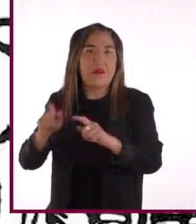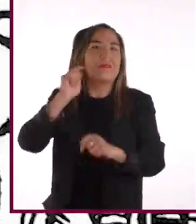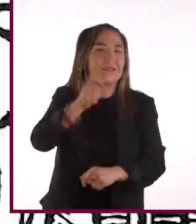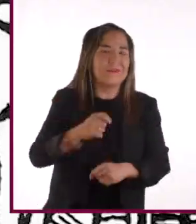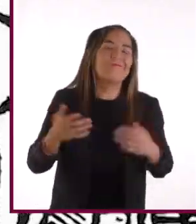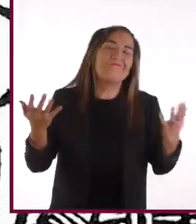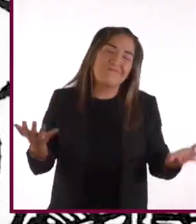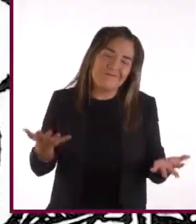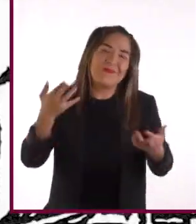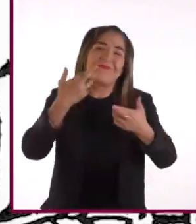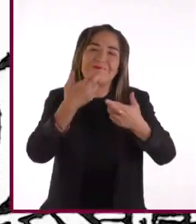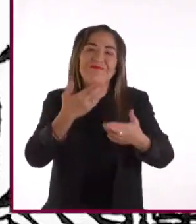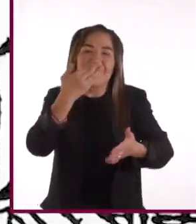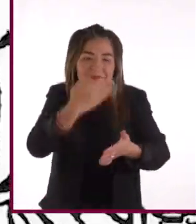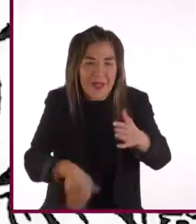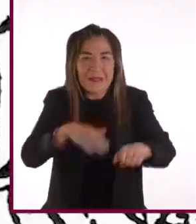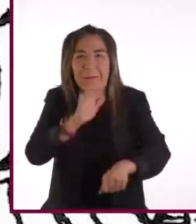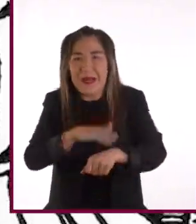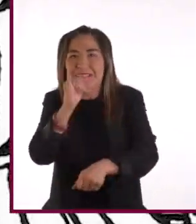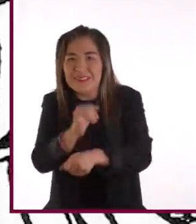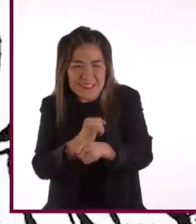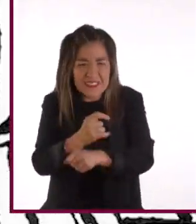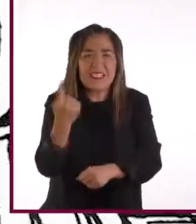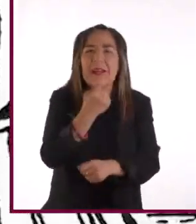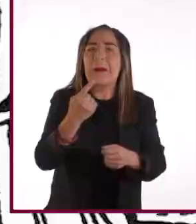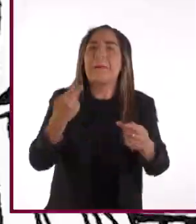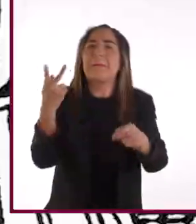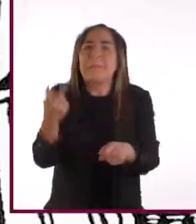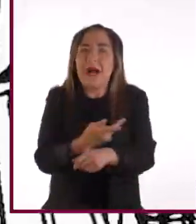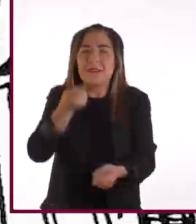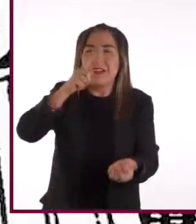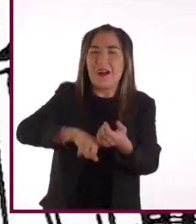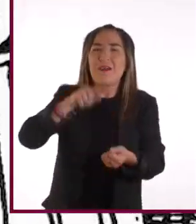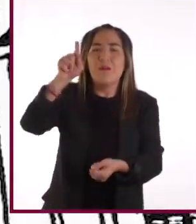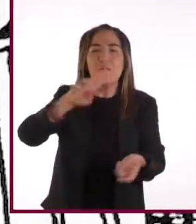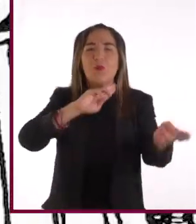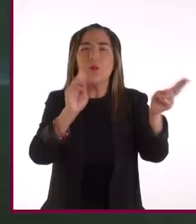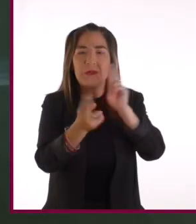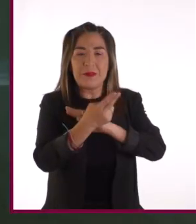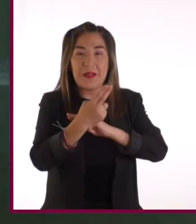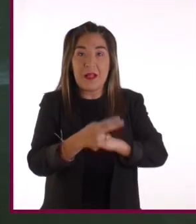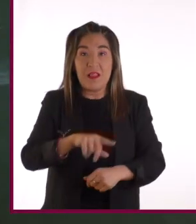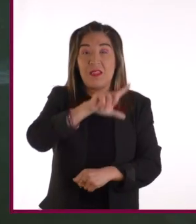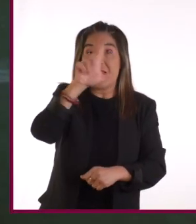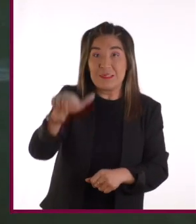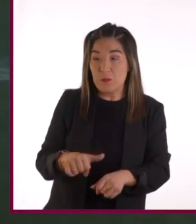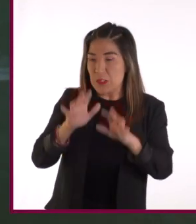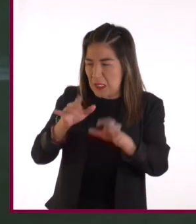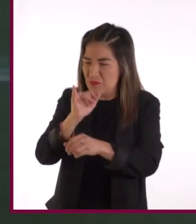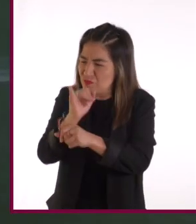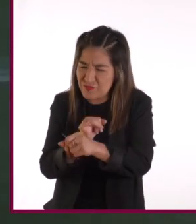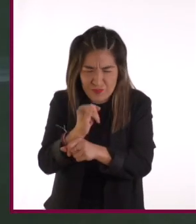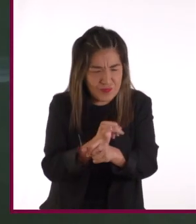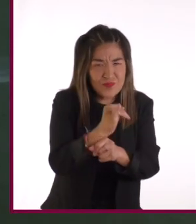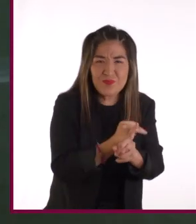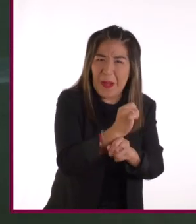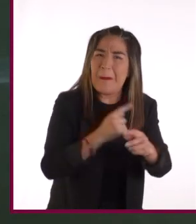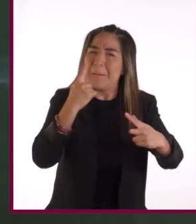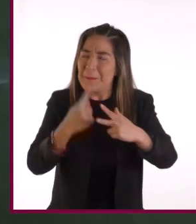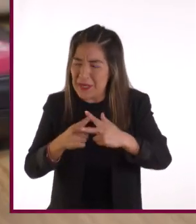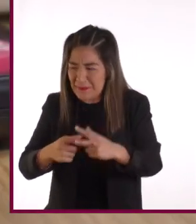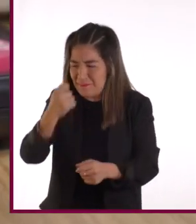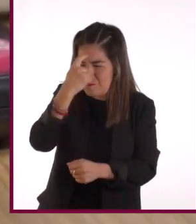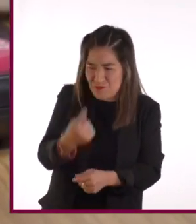contamos resultan ser insuficientes para comprender lo que sucede con el universo, y entonces es preciso